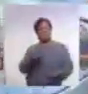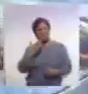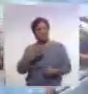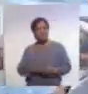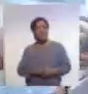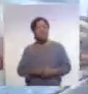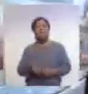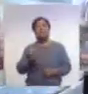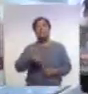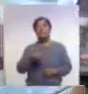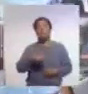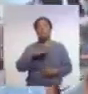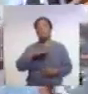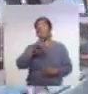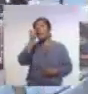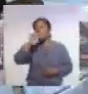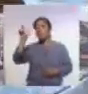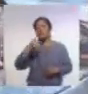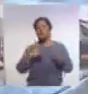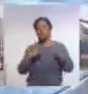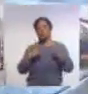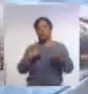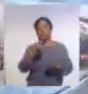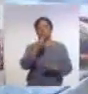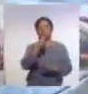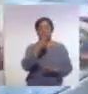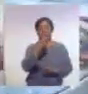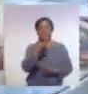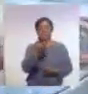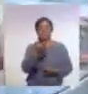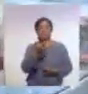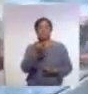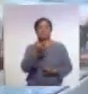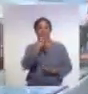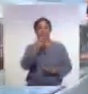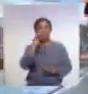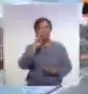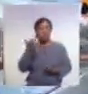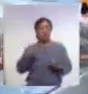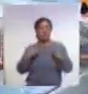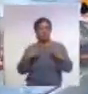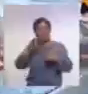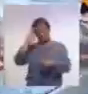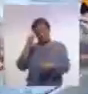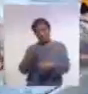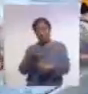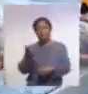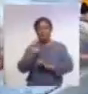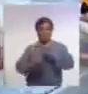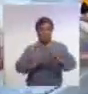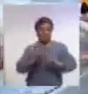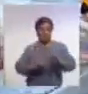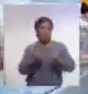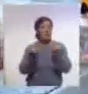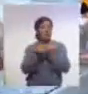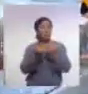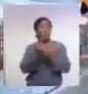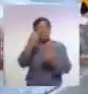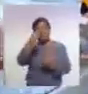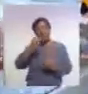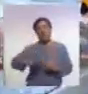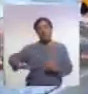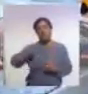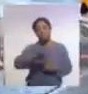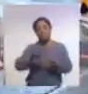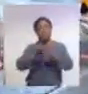de habilidades de los jóvenes, señoritas, niños, para que practiquen el deporte y también para que tengan un espacio, un